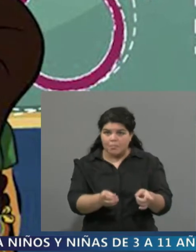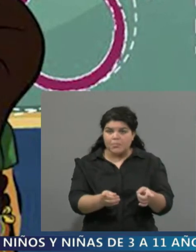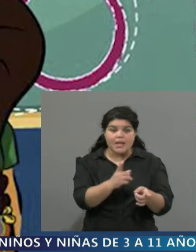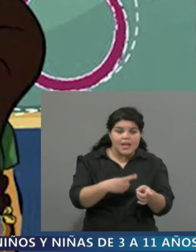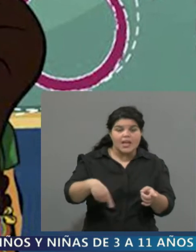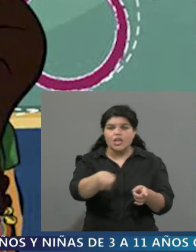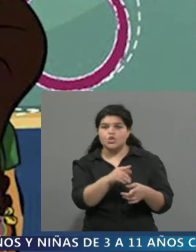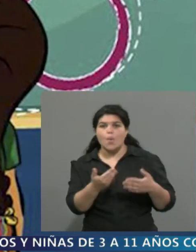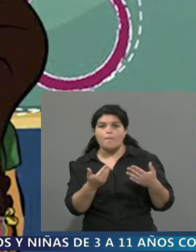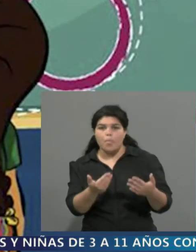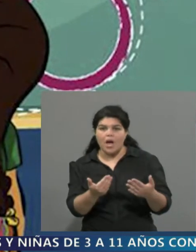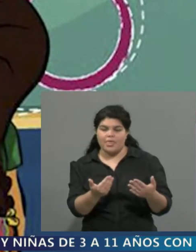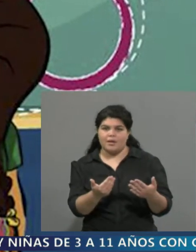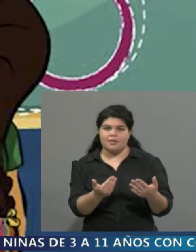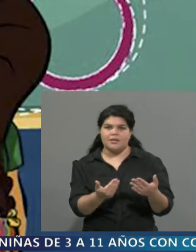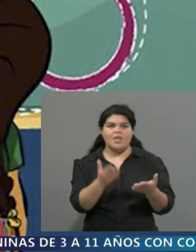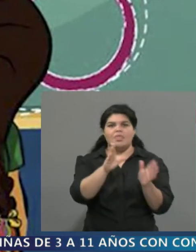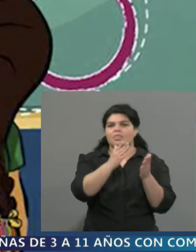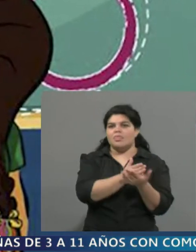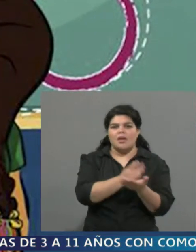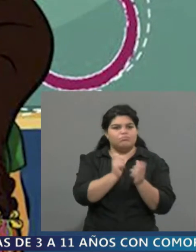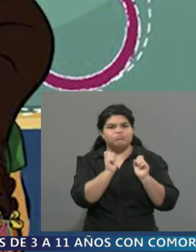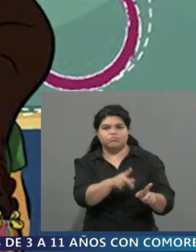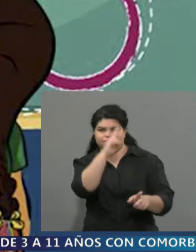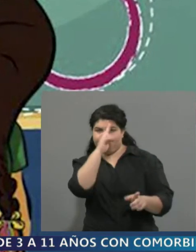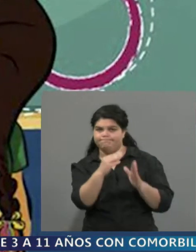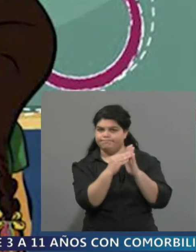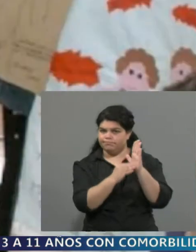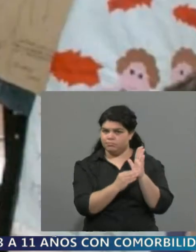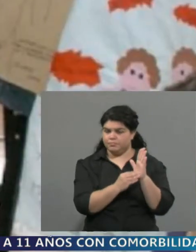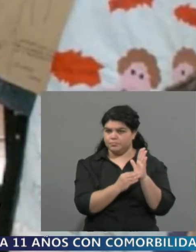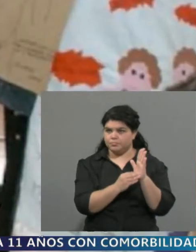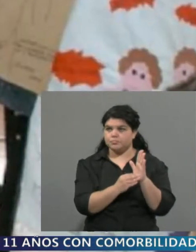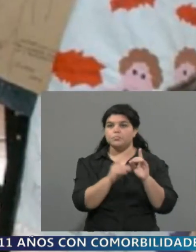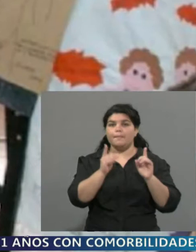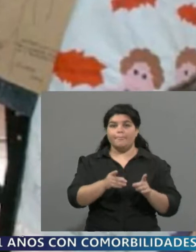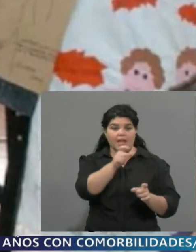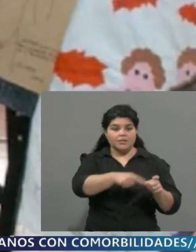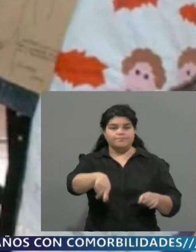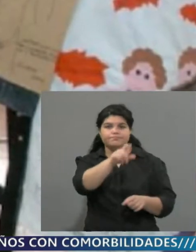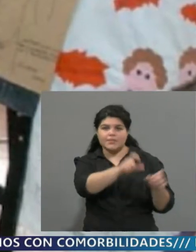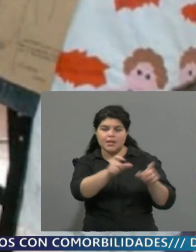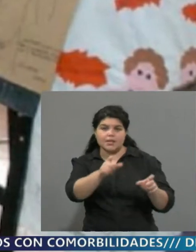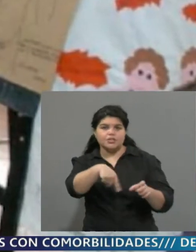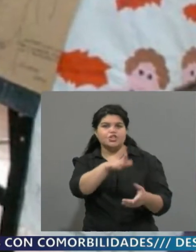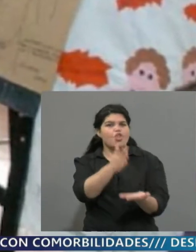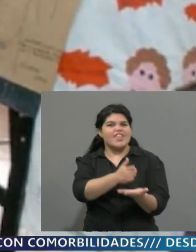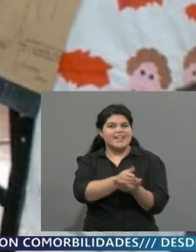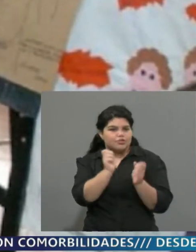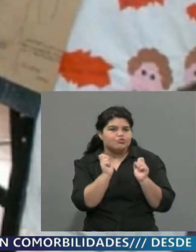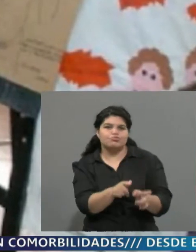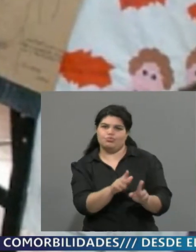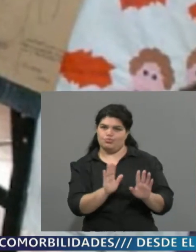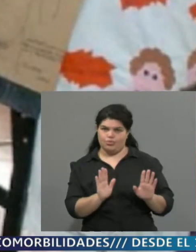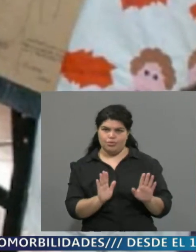se posicione a estas personas, en general, ¿no? Lo que llamamos menores de edad, como sujetos de derecho, es